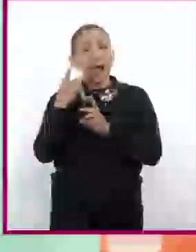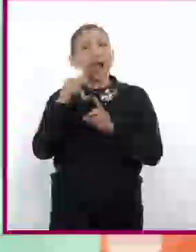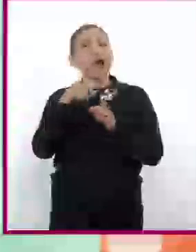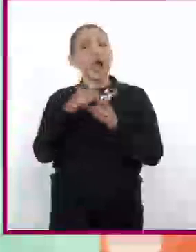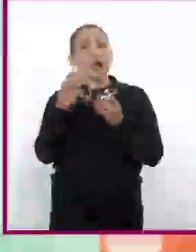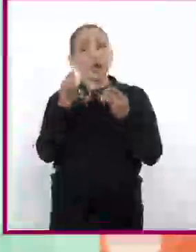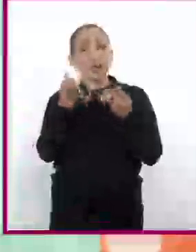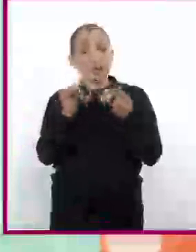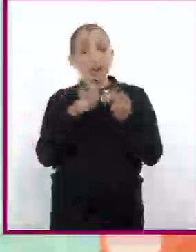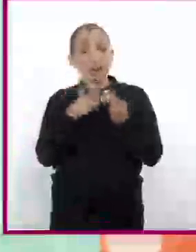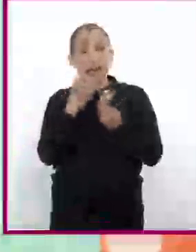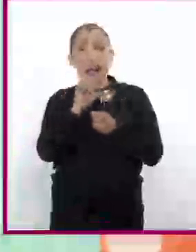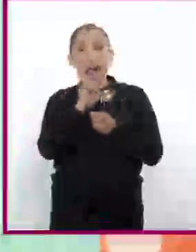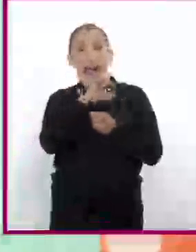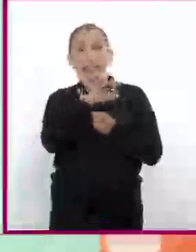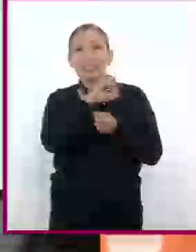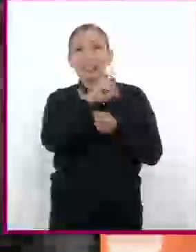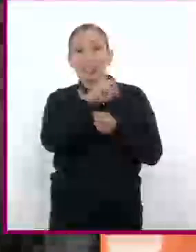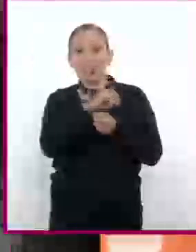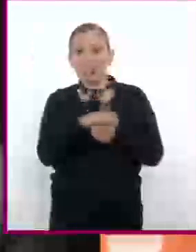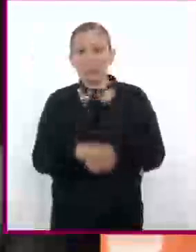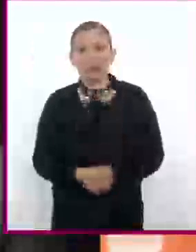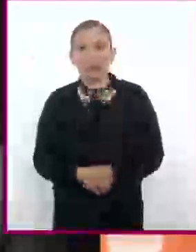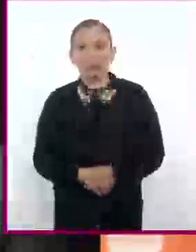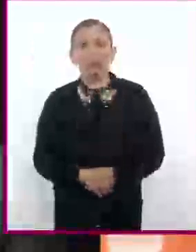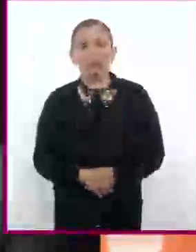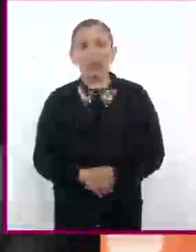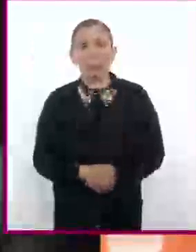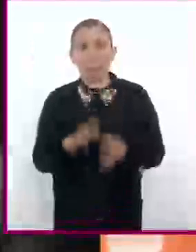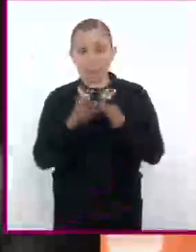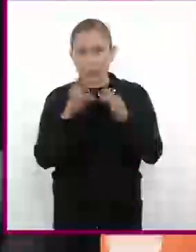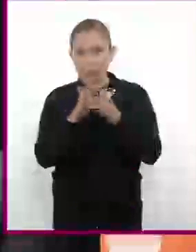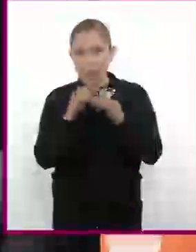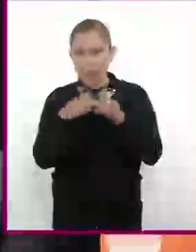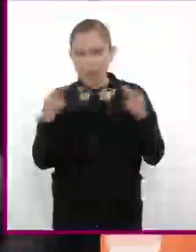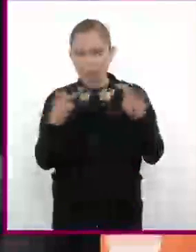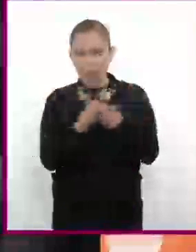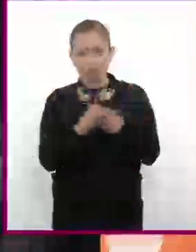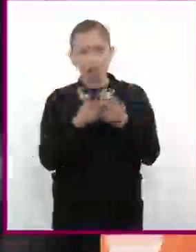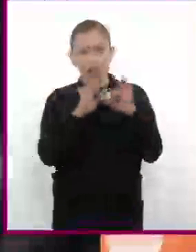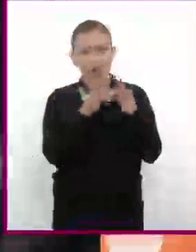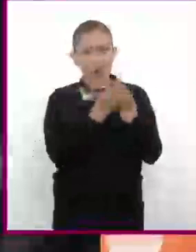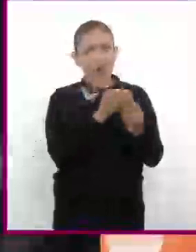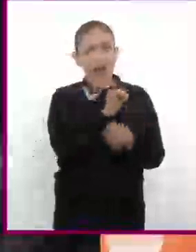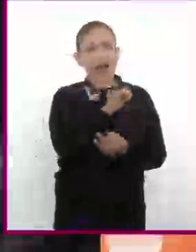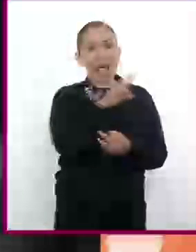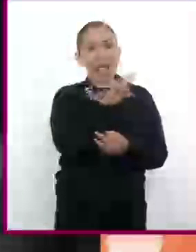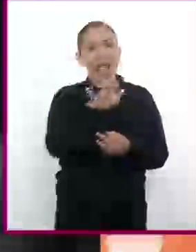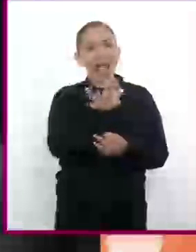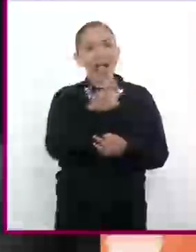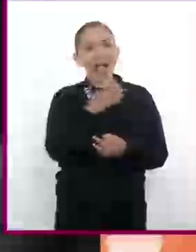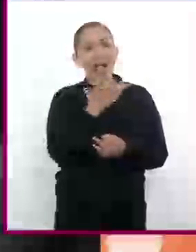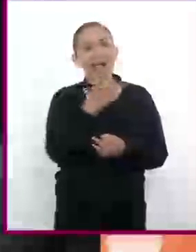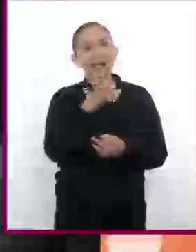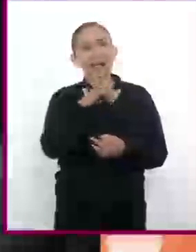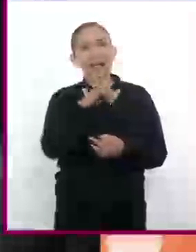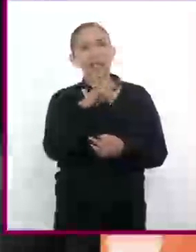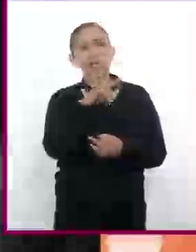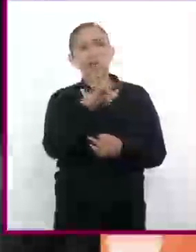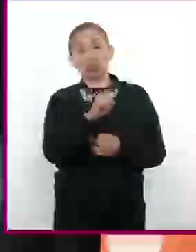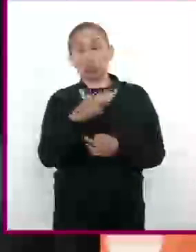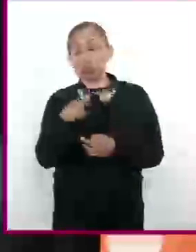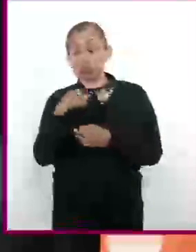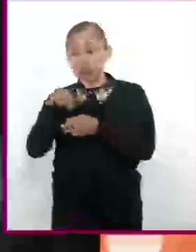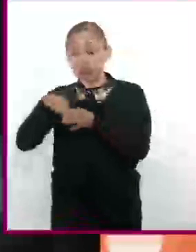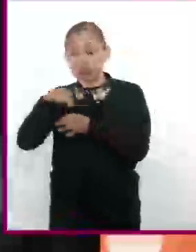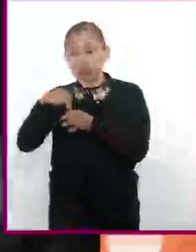esta sustancia era un ácido. Para explicar la discrepancia entre el modelo de Arrhenius y las propiedades experimentales de la